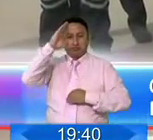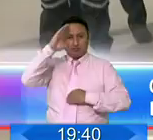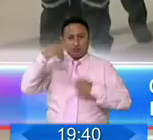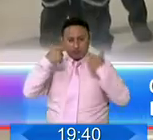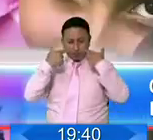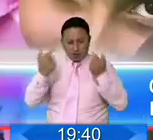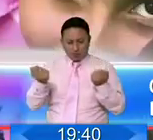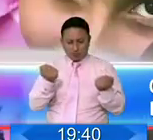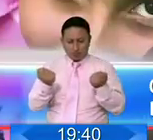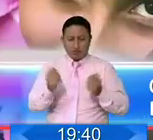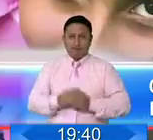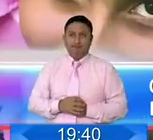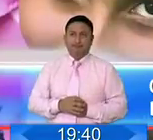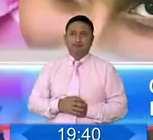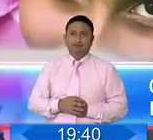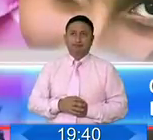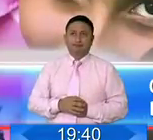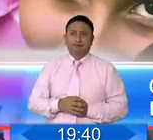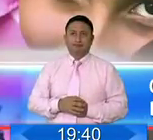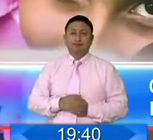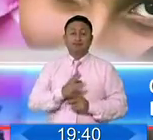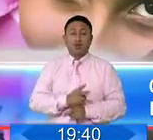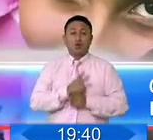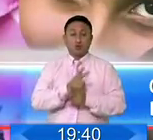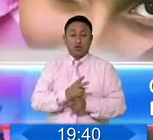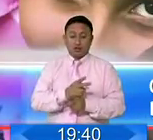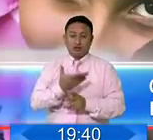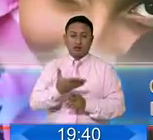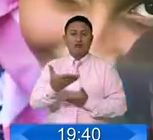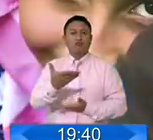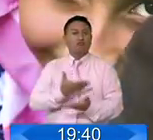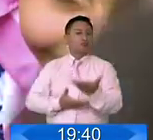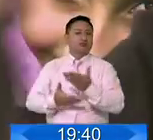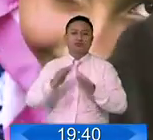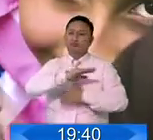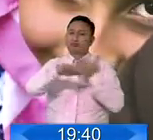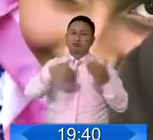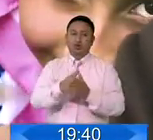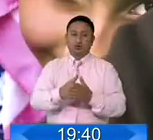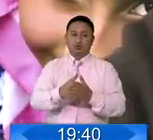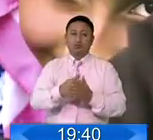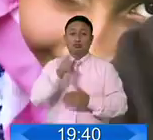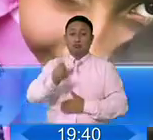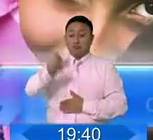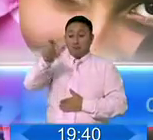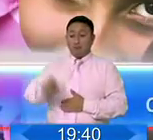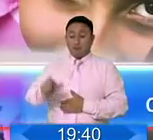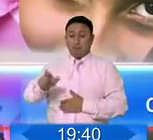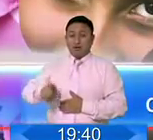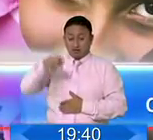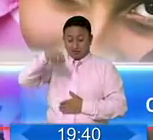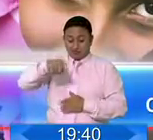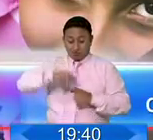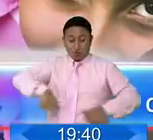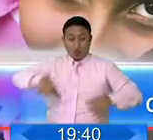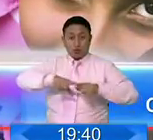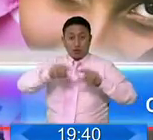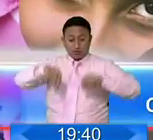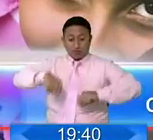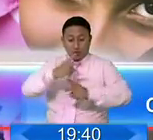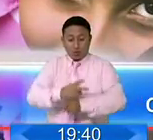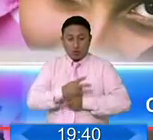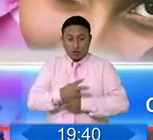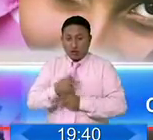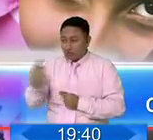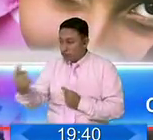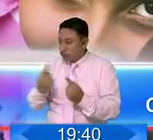personal municipal. Realmente el cuidado es de los unos a los otros. Somos entre las personas que estamos asistiendo a los eventos quienes